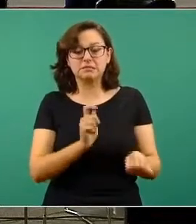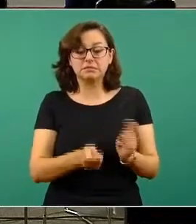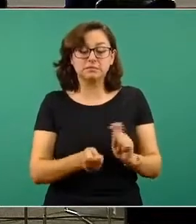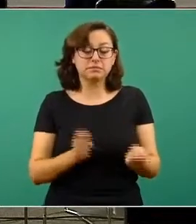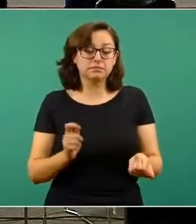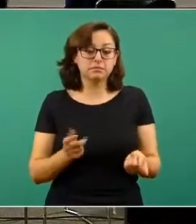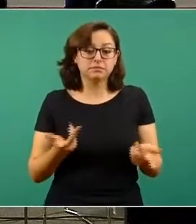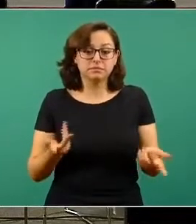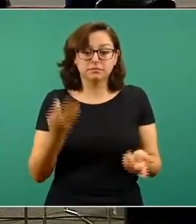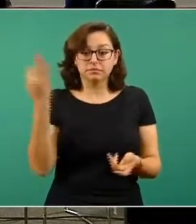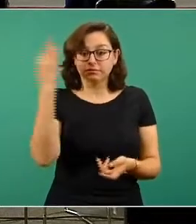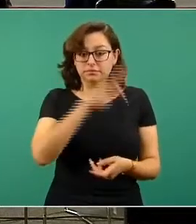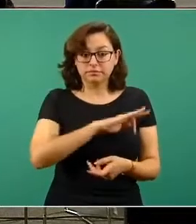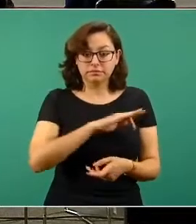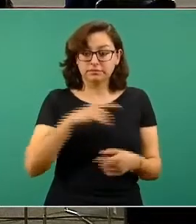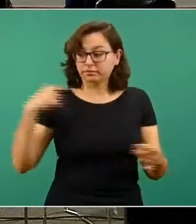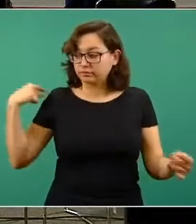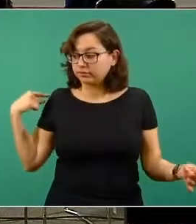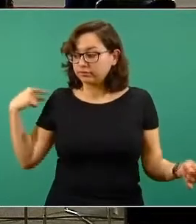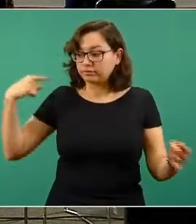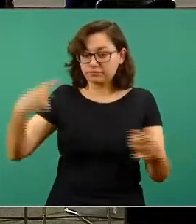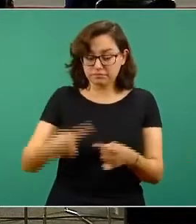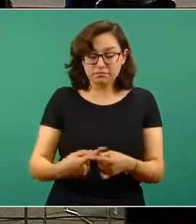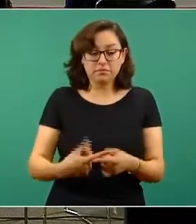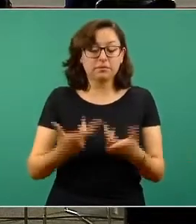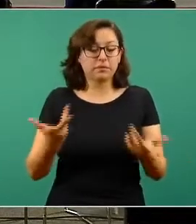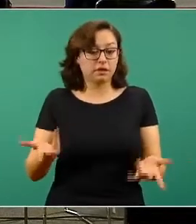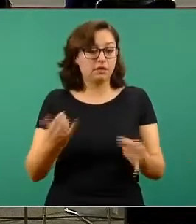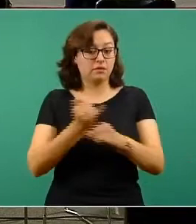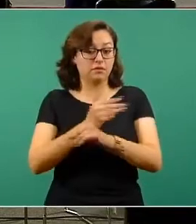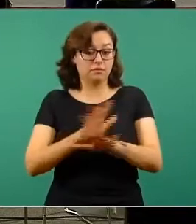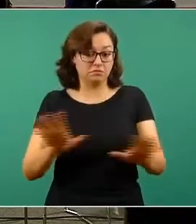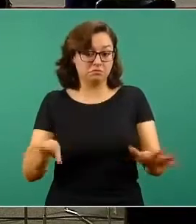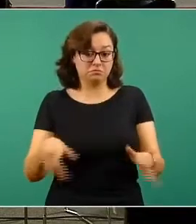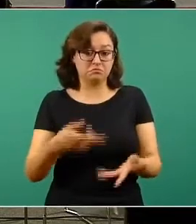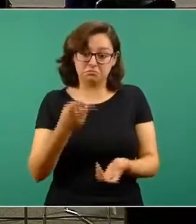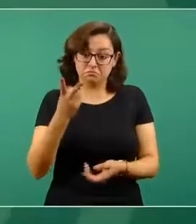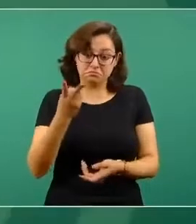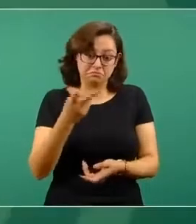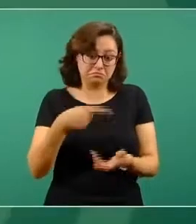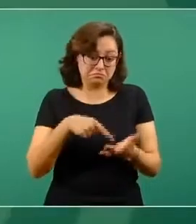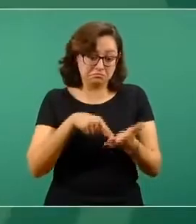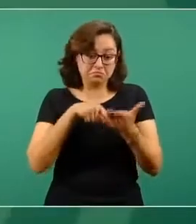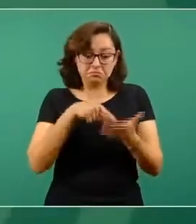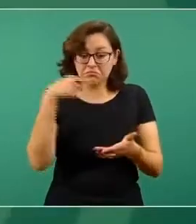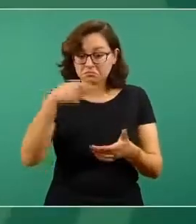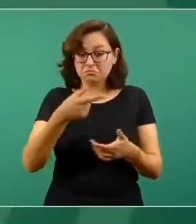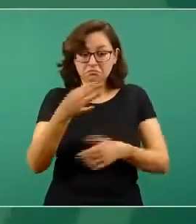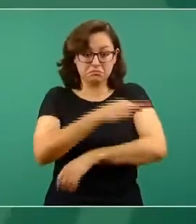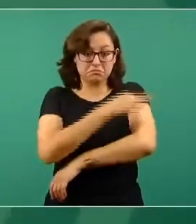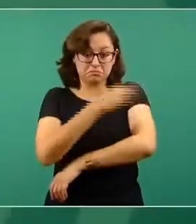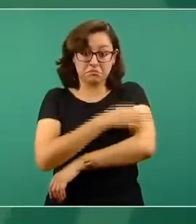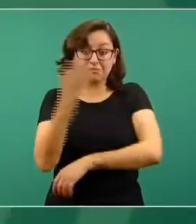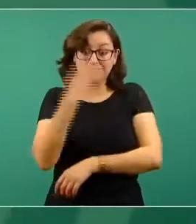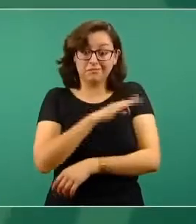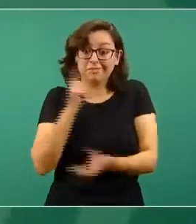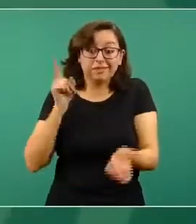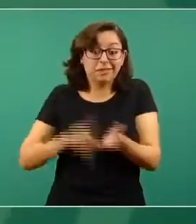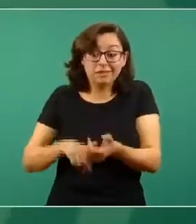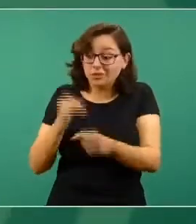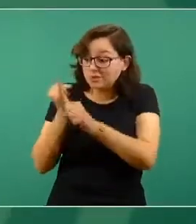el momento obviamente toda la información indica que es falsa, también forma parte de las investigaciones. Entonces, de seguro estos